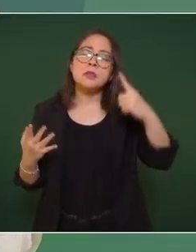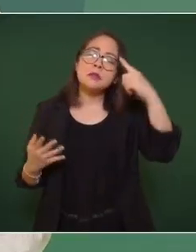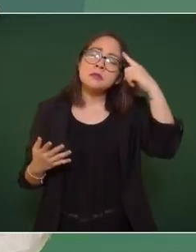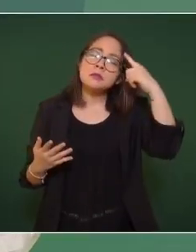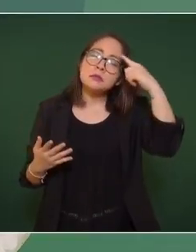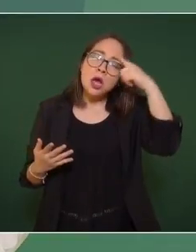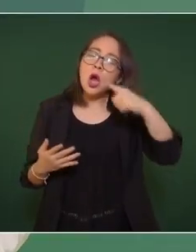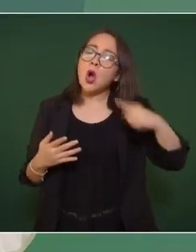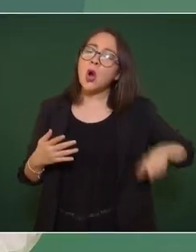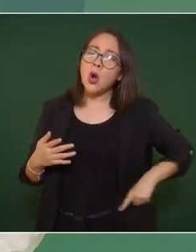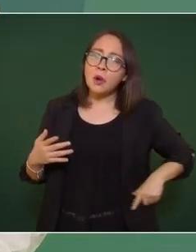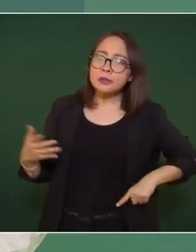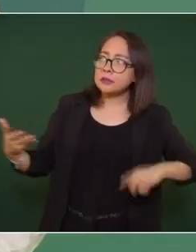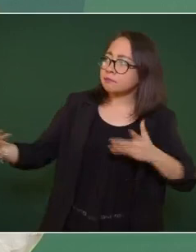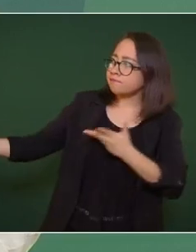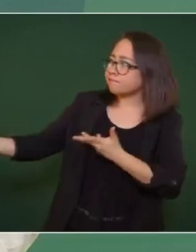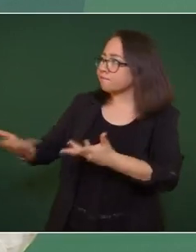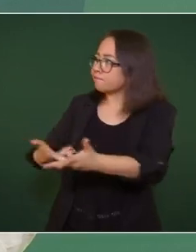entre gobiernos,